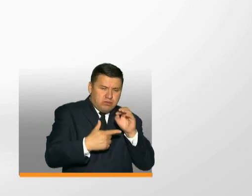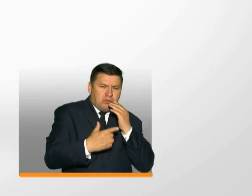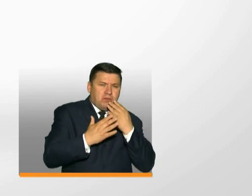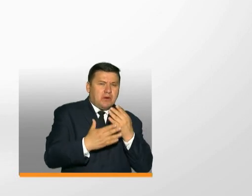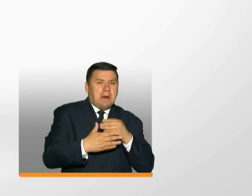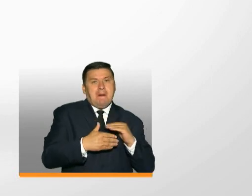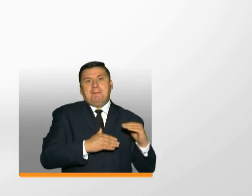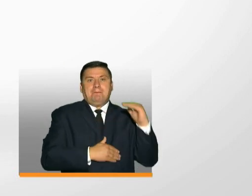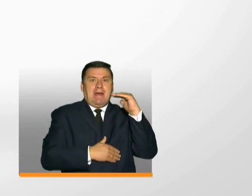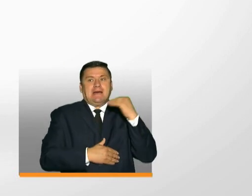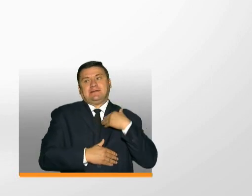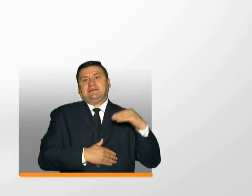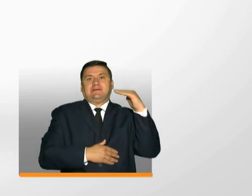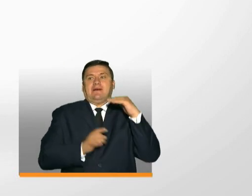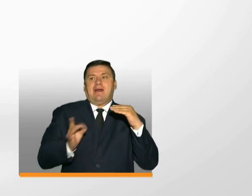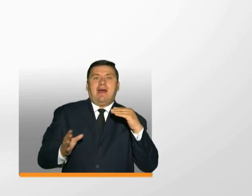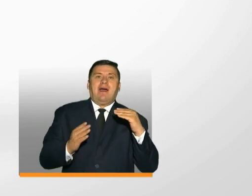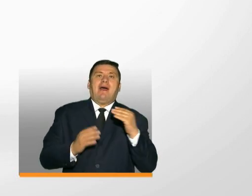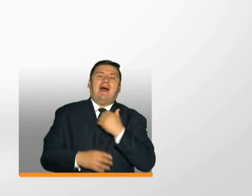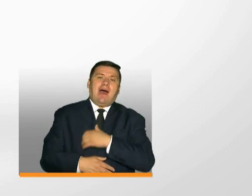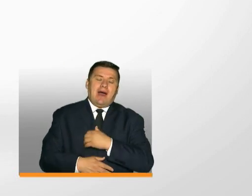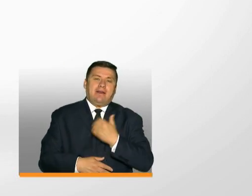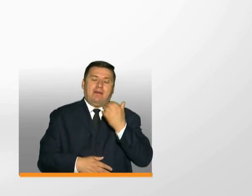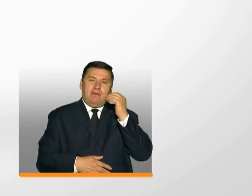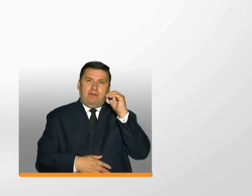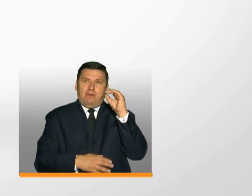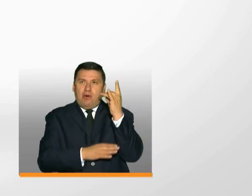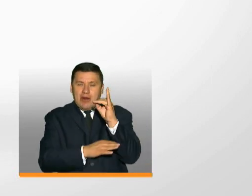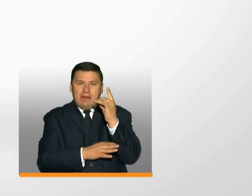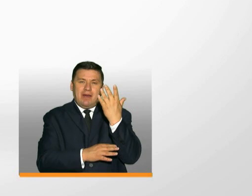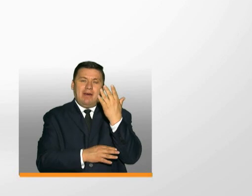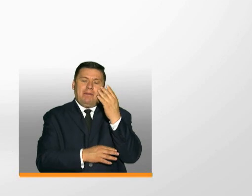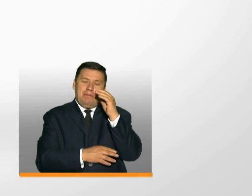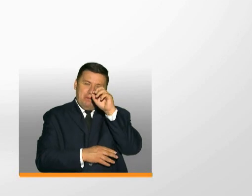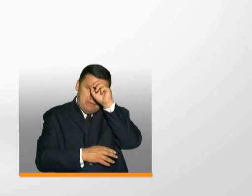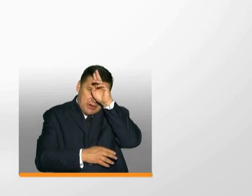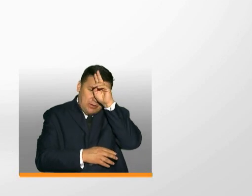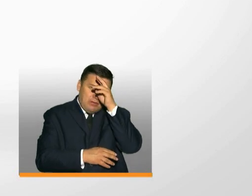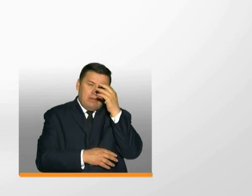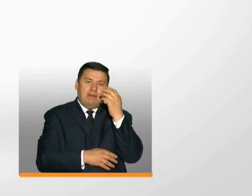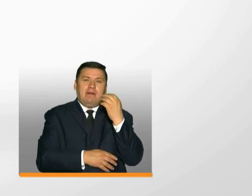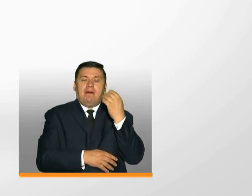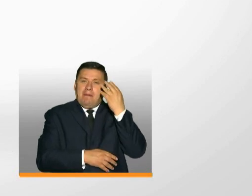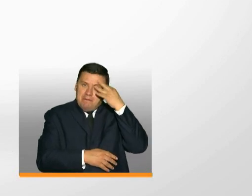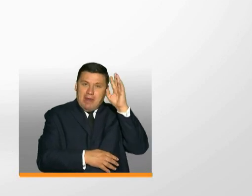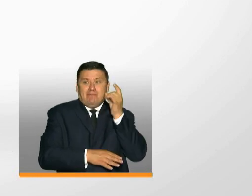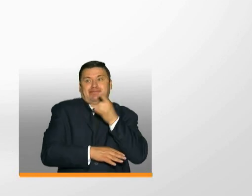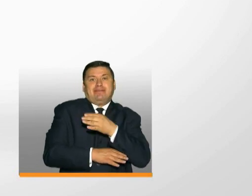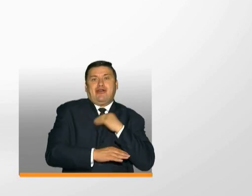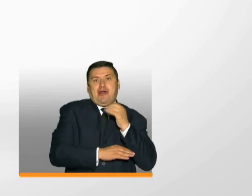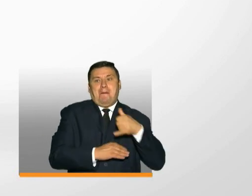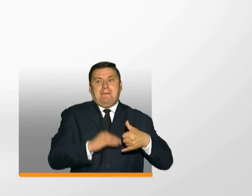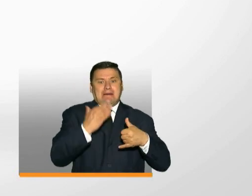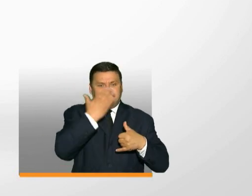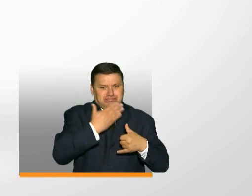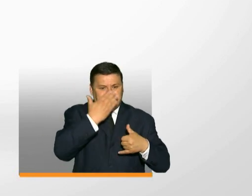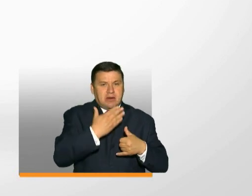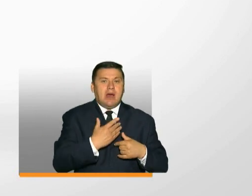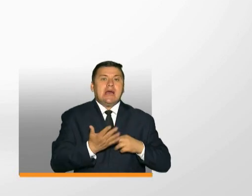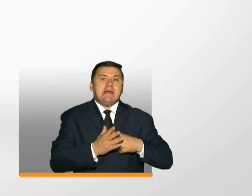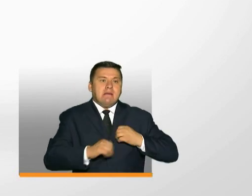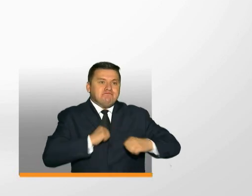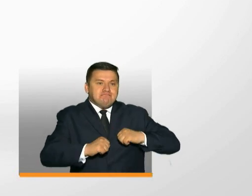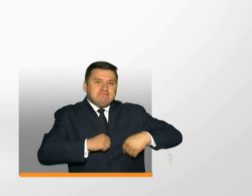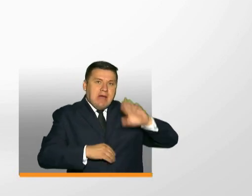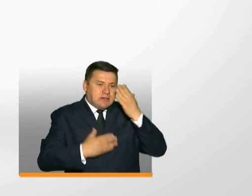muy por encima de Argentina, Bolivia, Brasil, Perú, Guatemala y México. Esto también muestra que esa